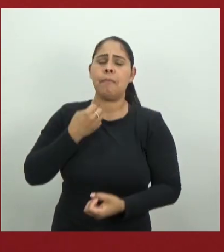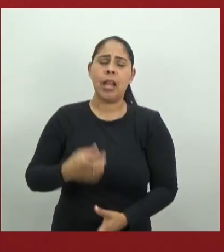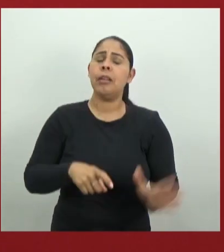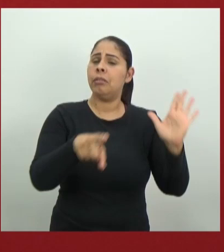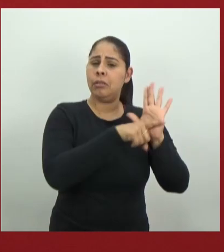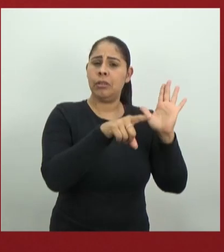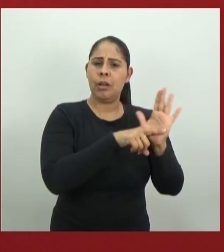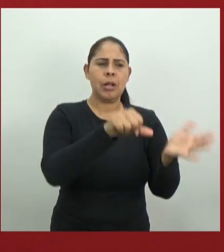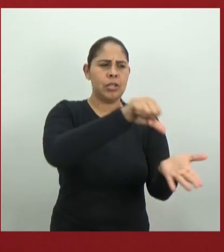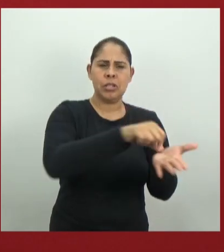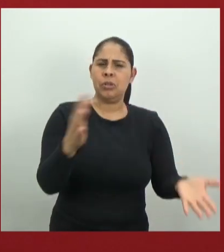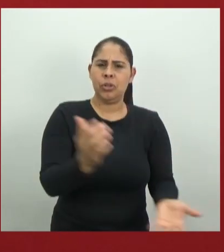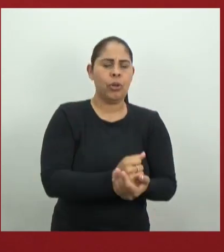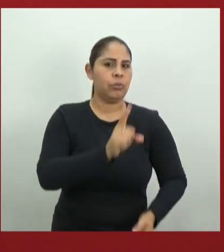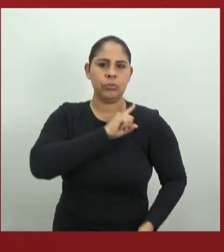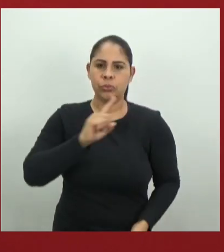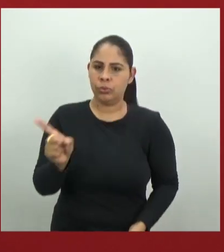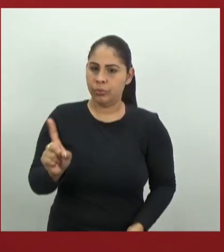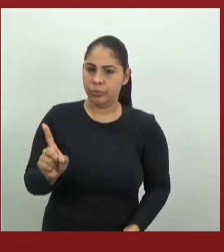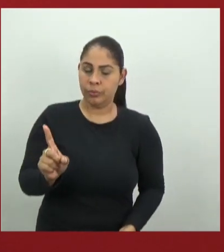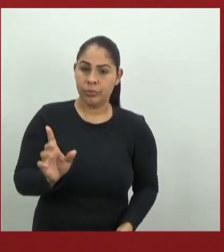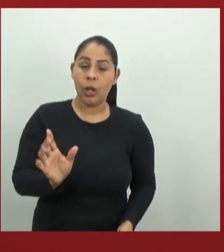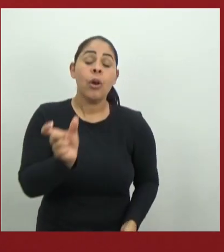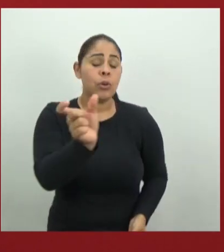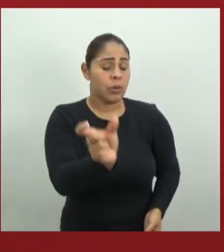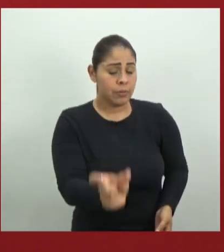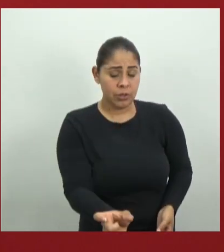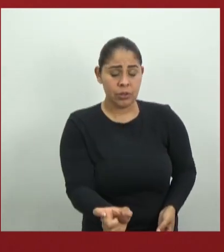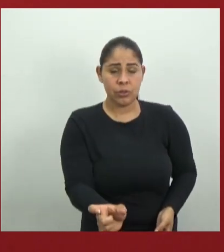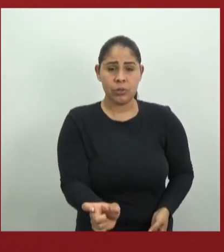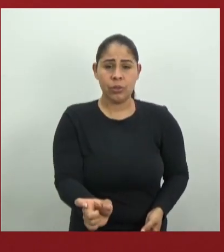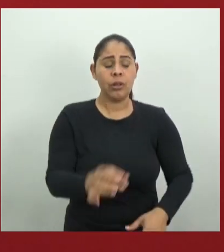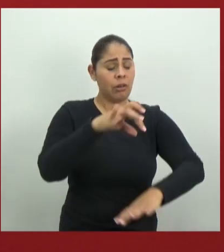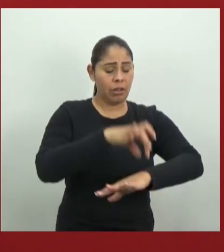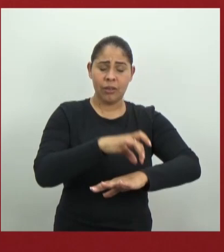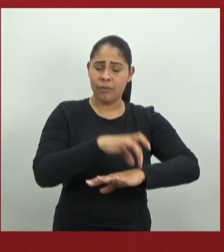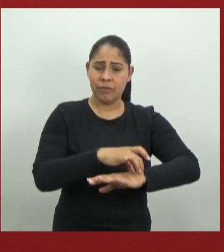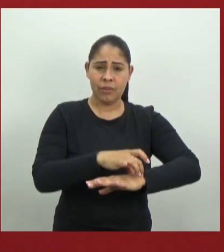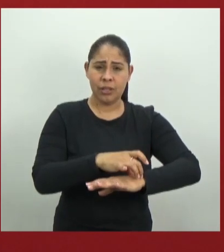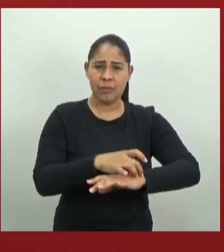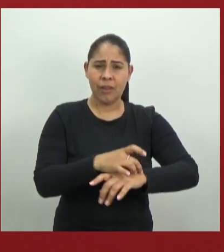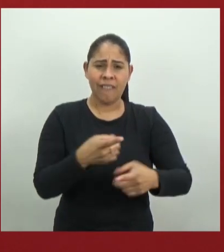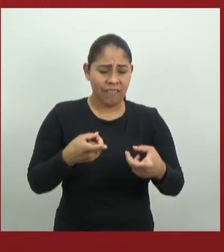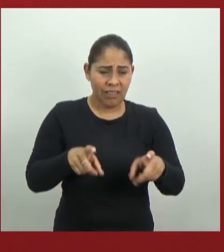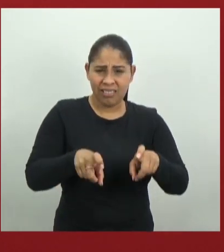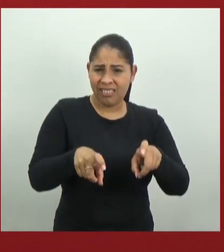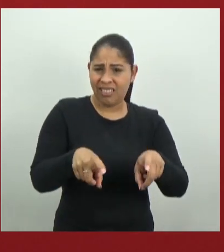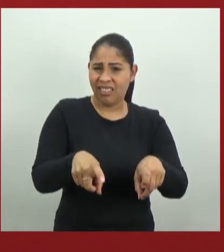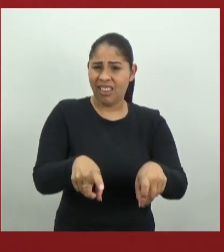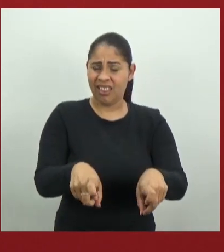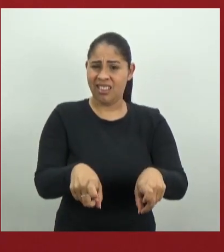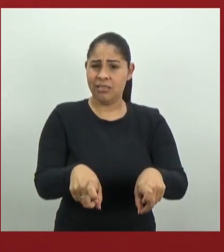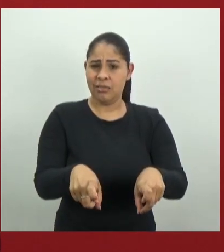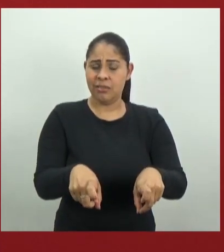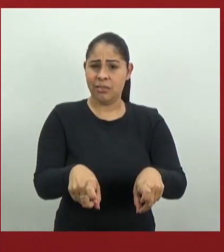centro de todo. Cuando una persona está enferma con cáncer, no importa